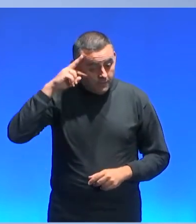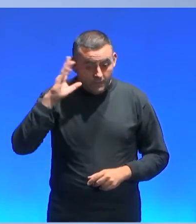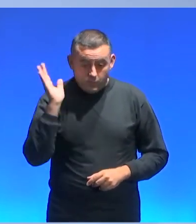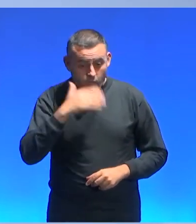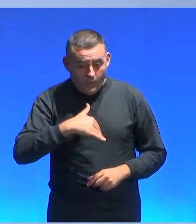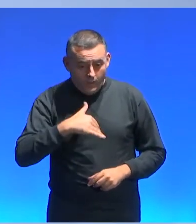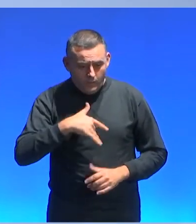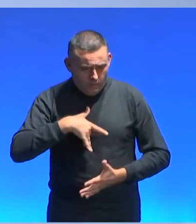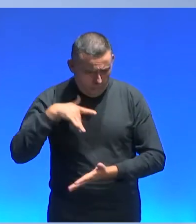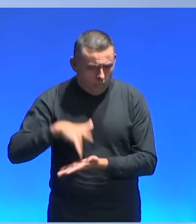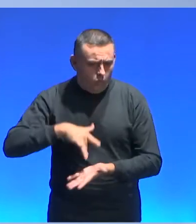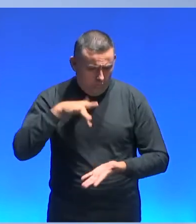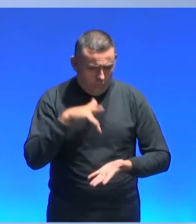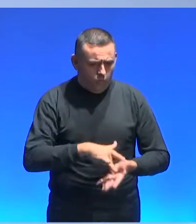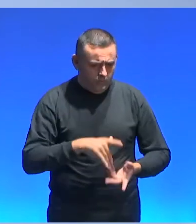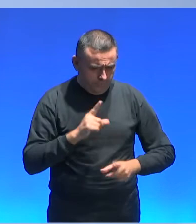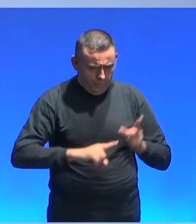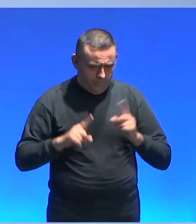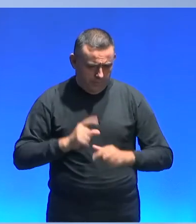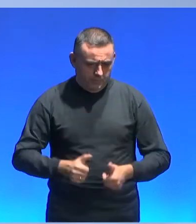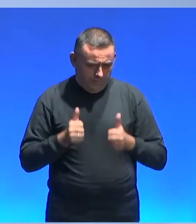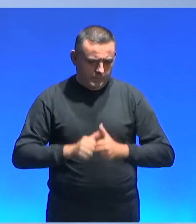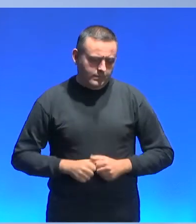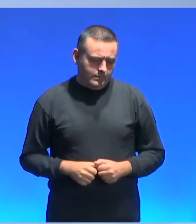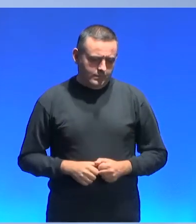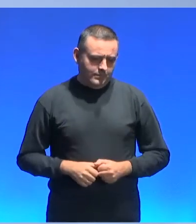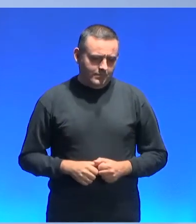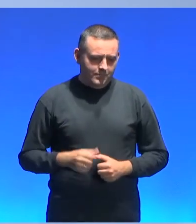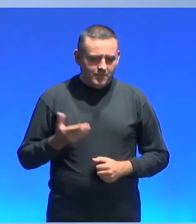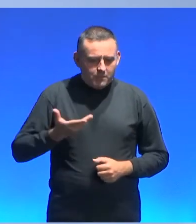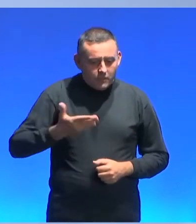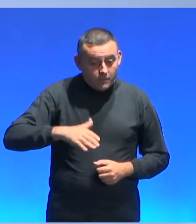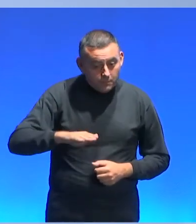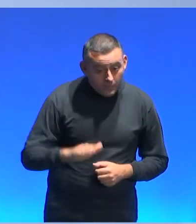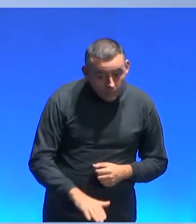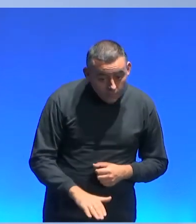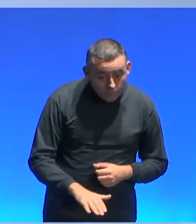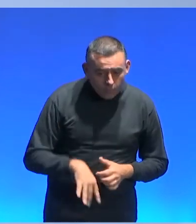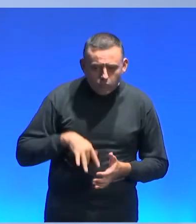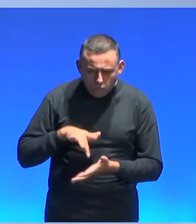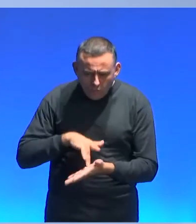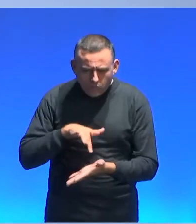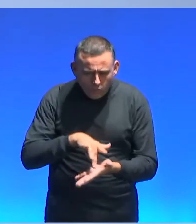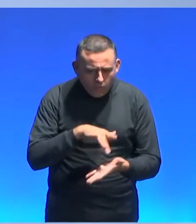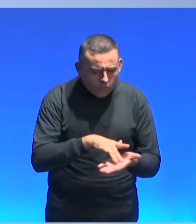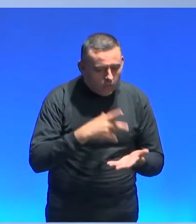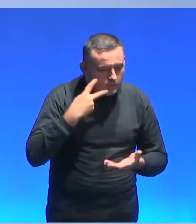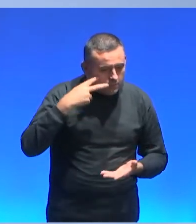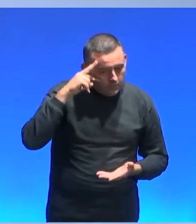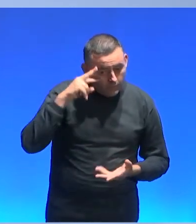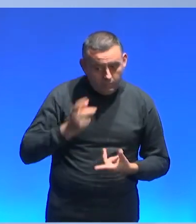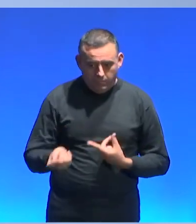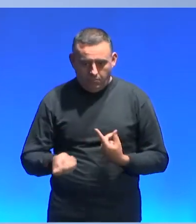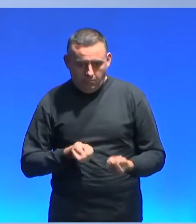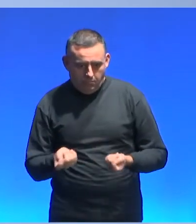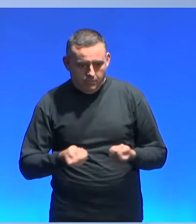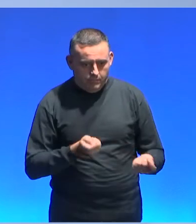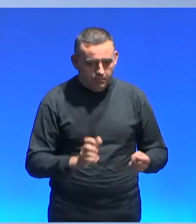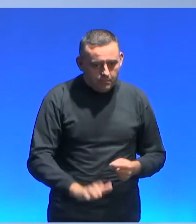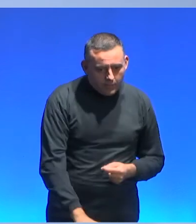La transgresión es una necesidad, hace parte de la experiencia, del